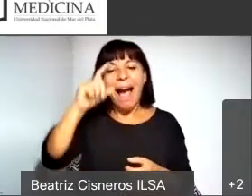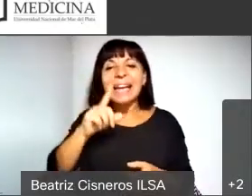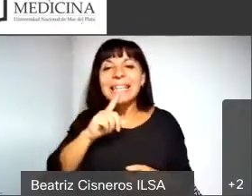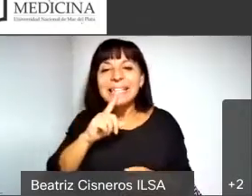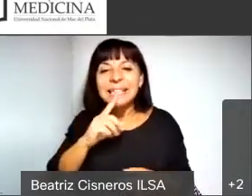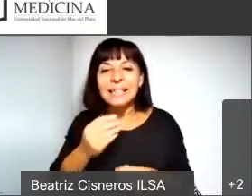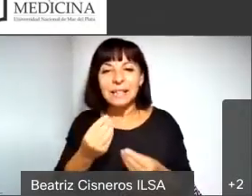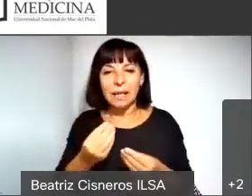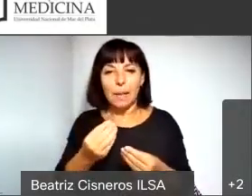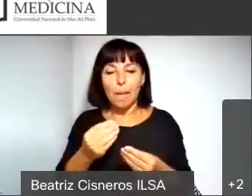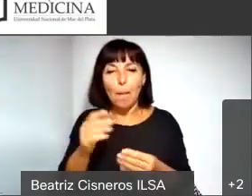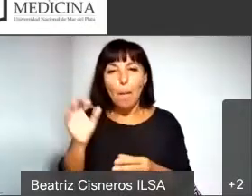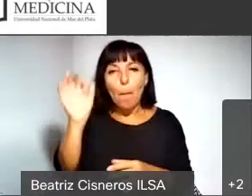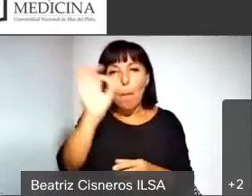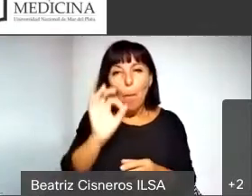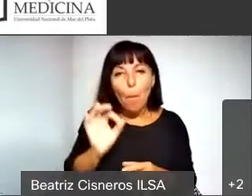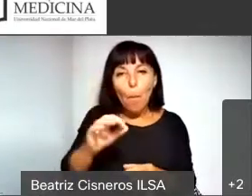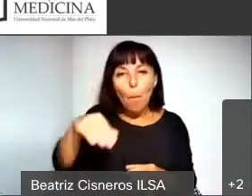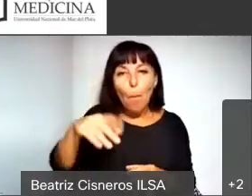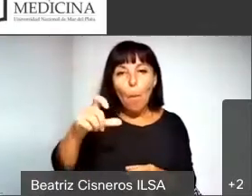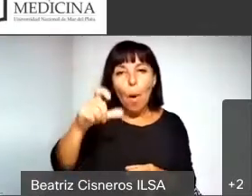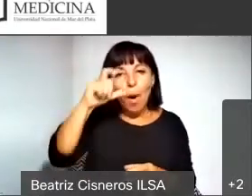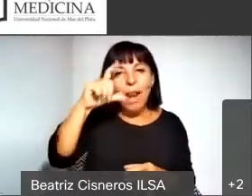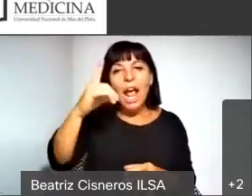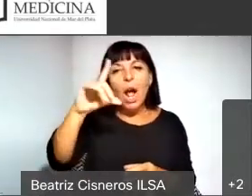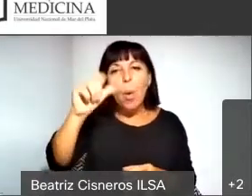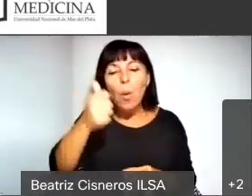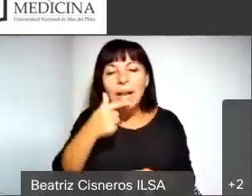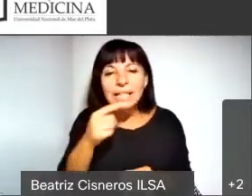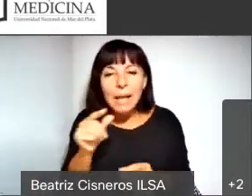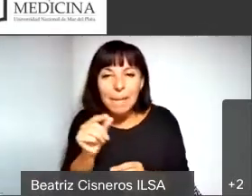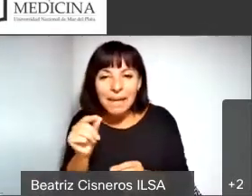como aminoácidos y monosacáridos.